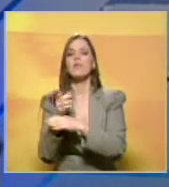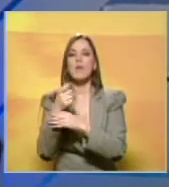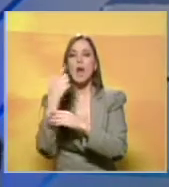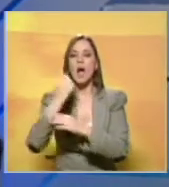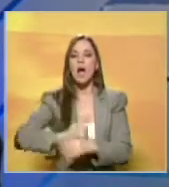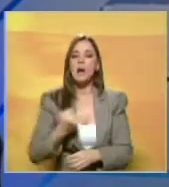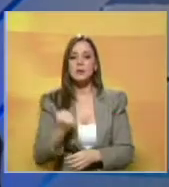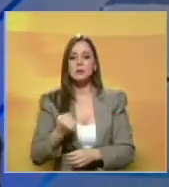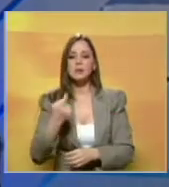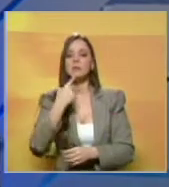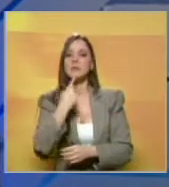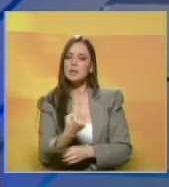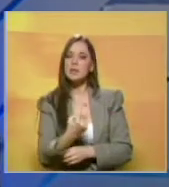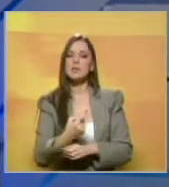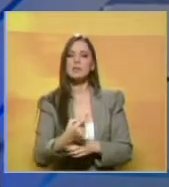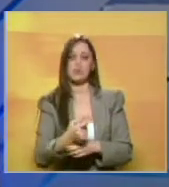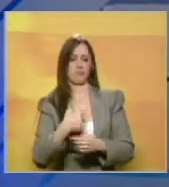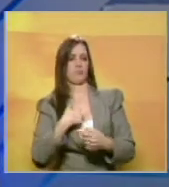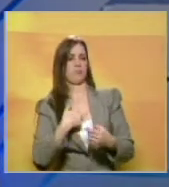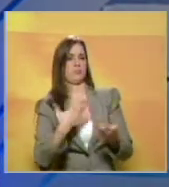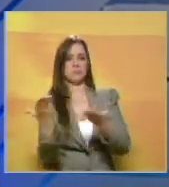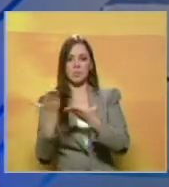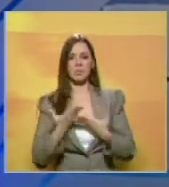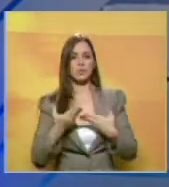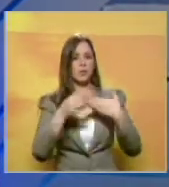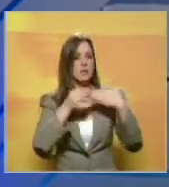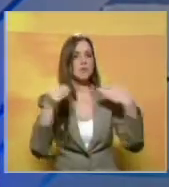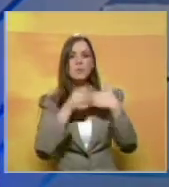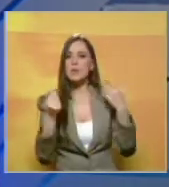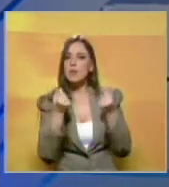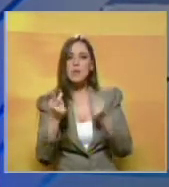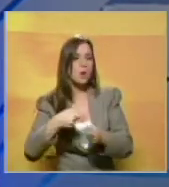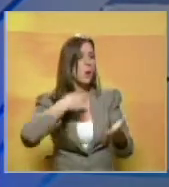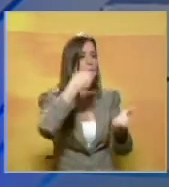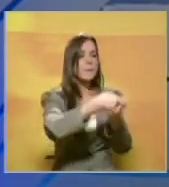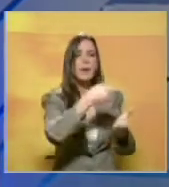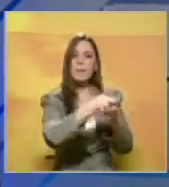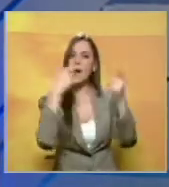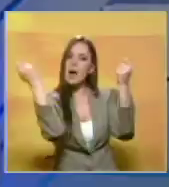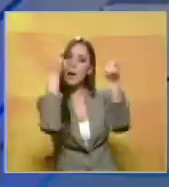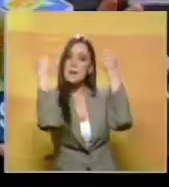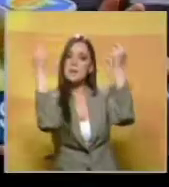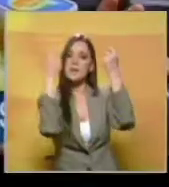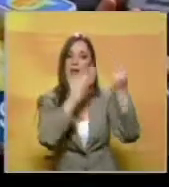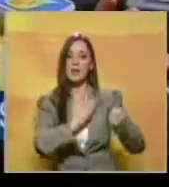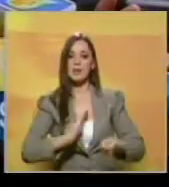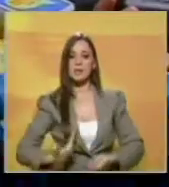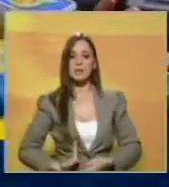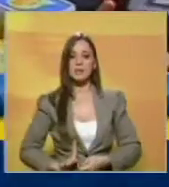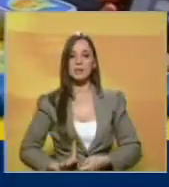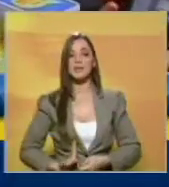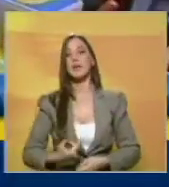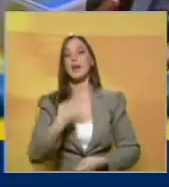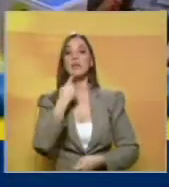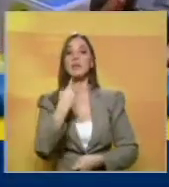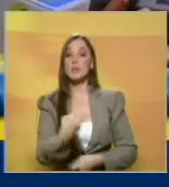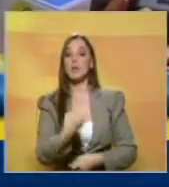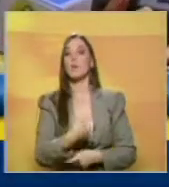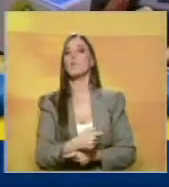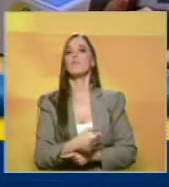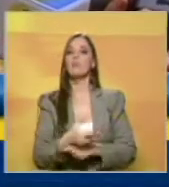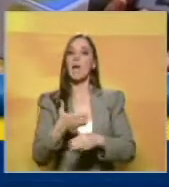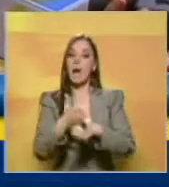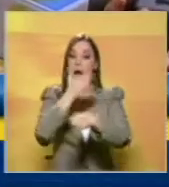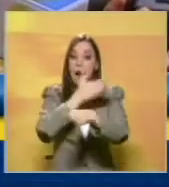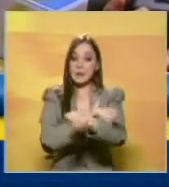por sus denuncias de supuesta financiación ilegal de la campaña del presidente Juan Manuel Santos en 2010. Según se pudo establecer, antes